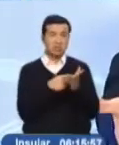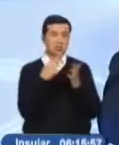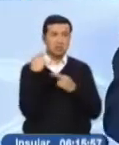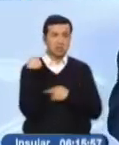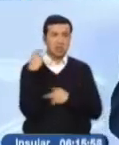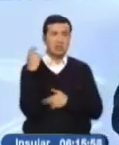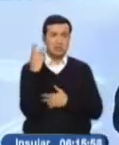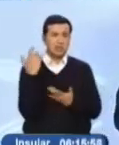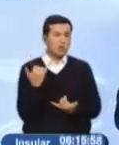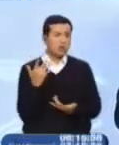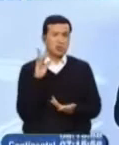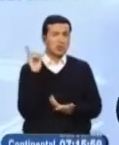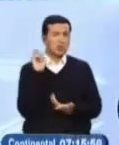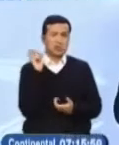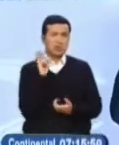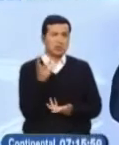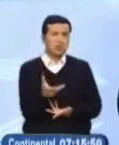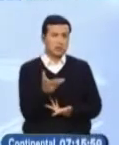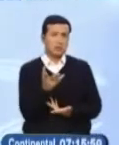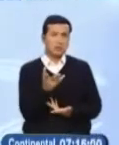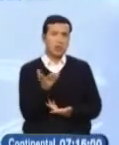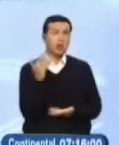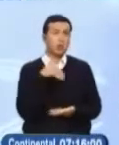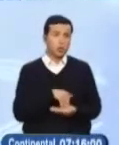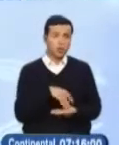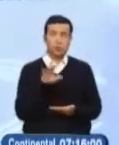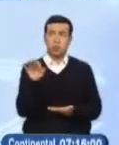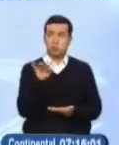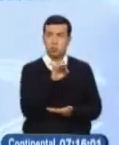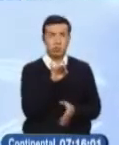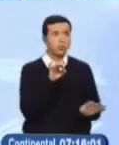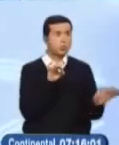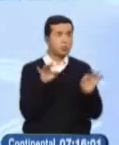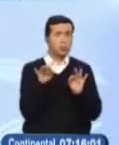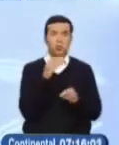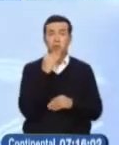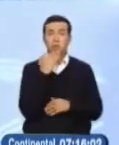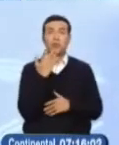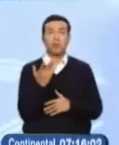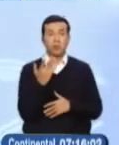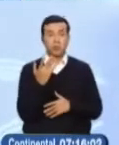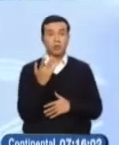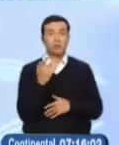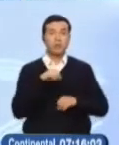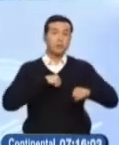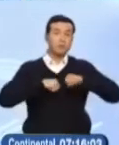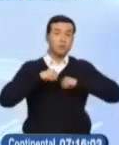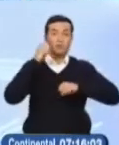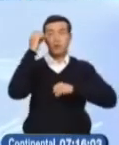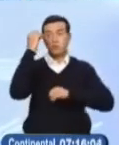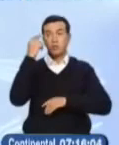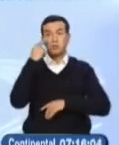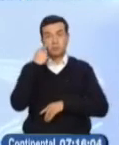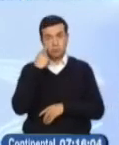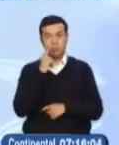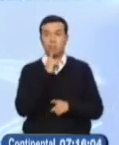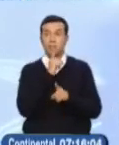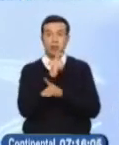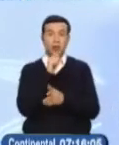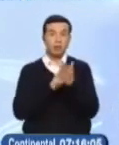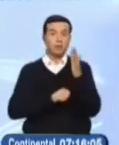que ya no se requerirán y efectivamente si se quiere volver a llenar esas partidas tendrá hacerse a través de informes que deberán ser